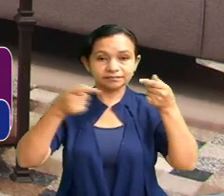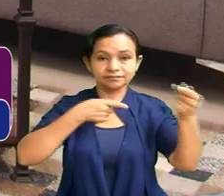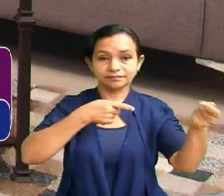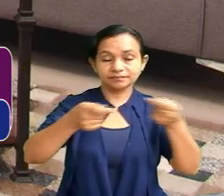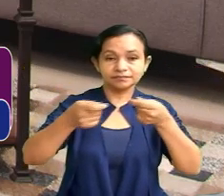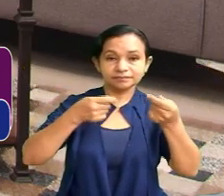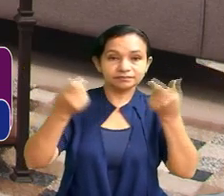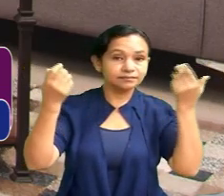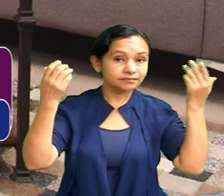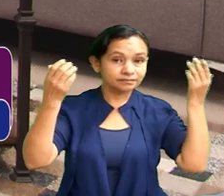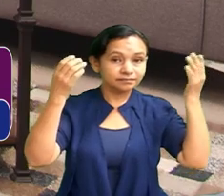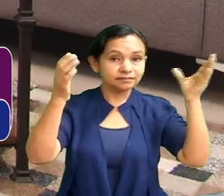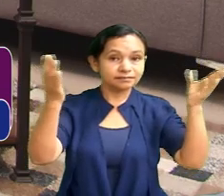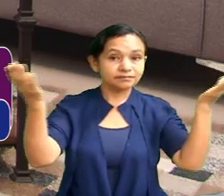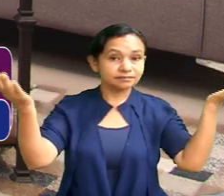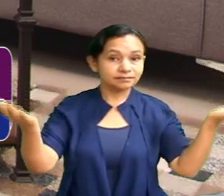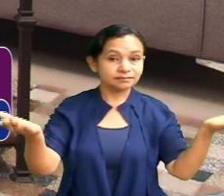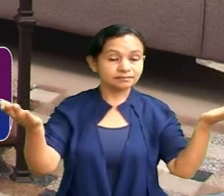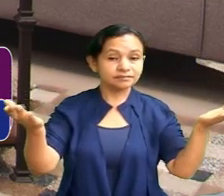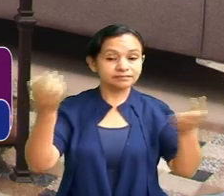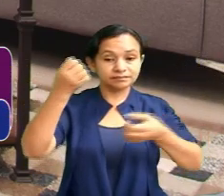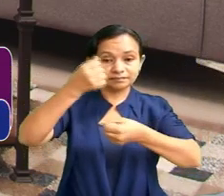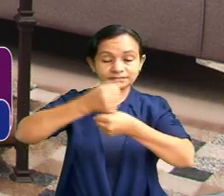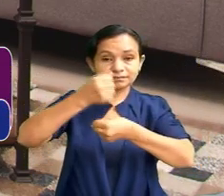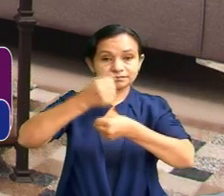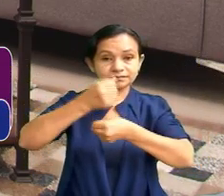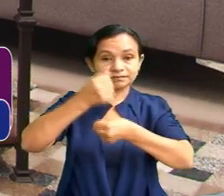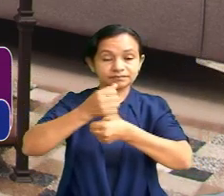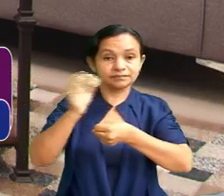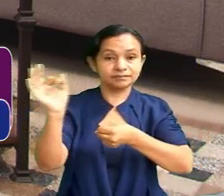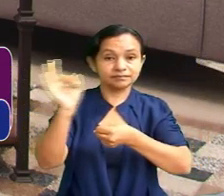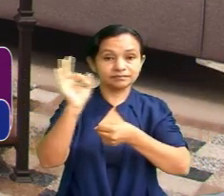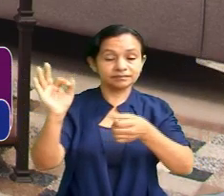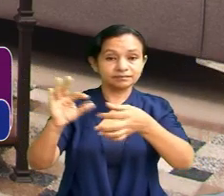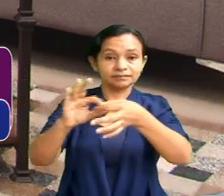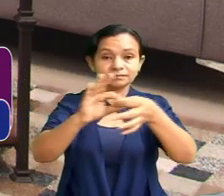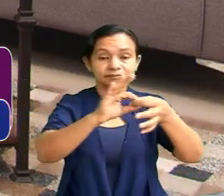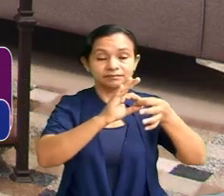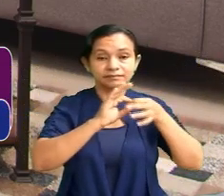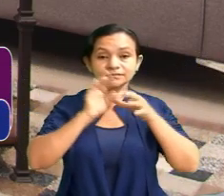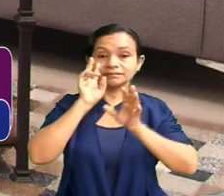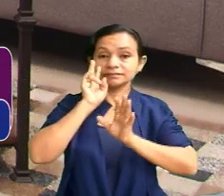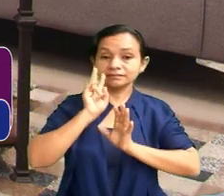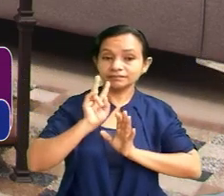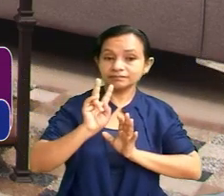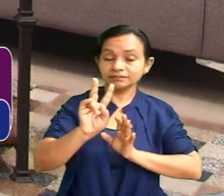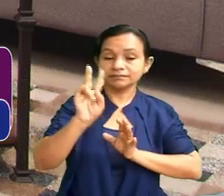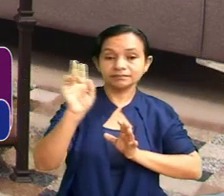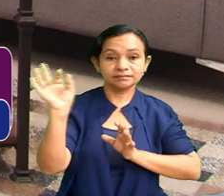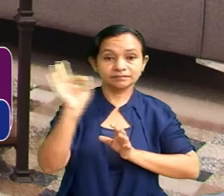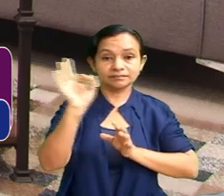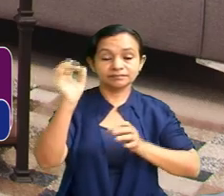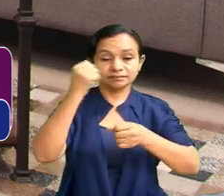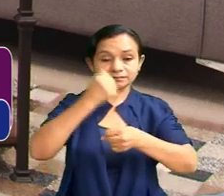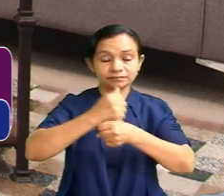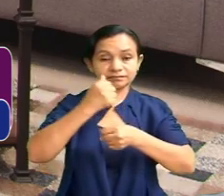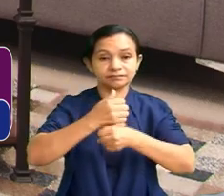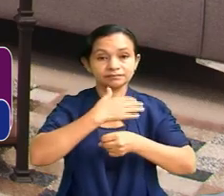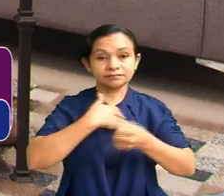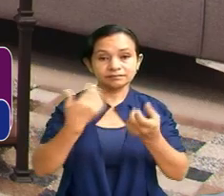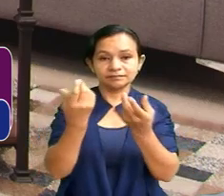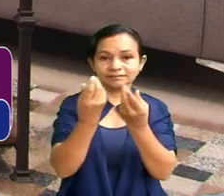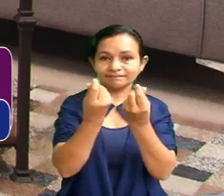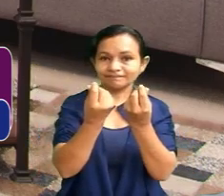general se trabaja de manera conjunta para ir identificando mecanismos de trabajo que permitan dinamizar la economía